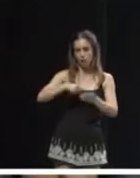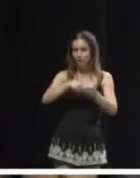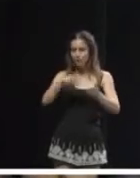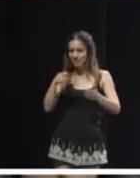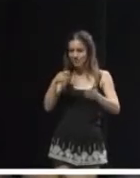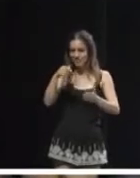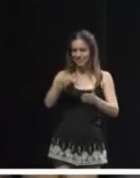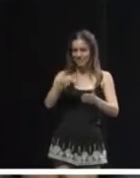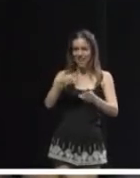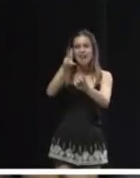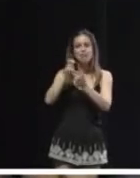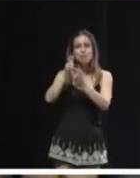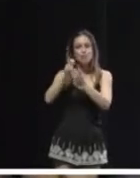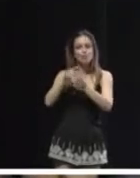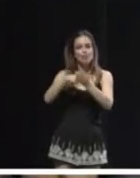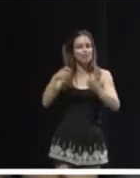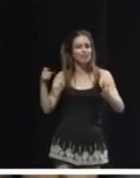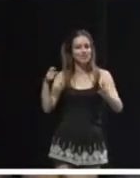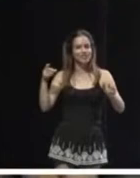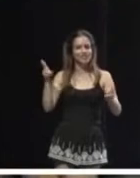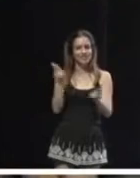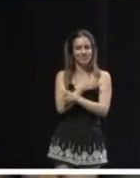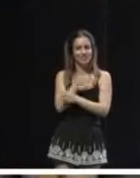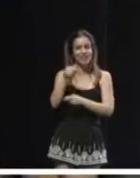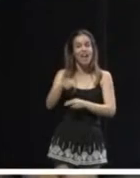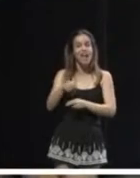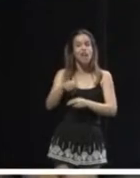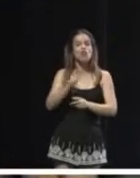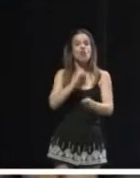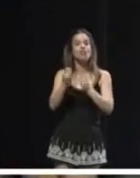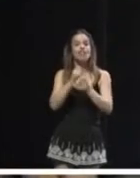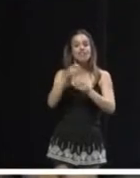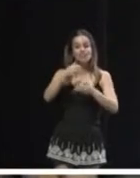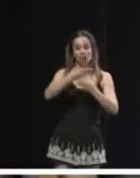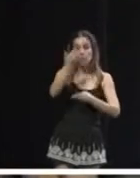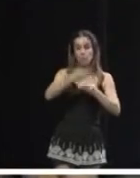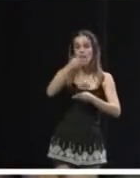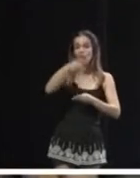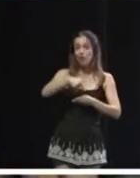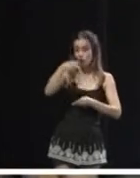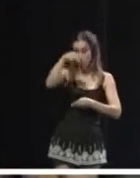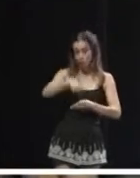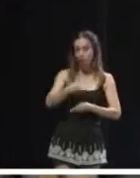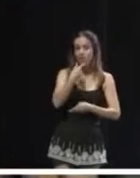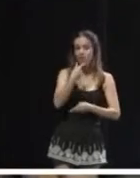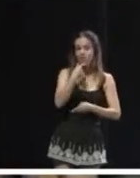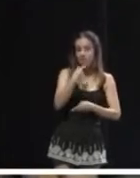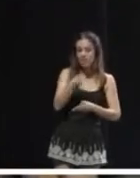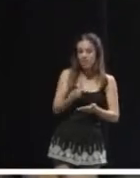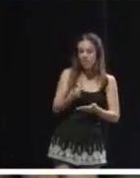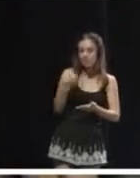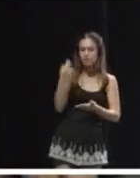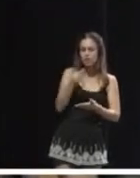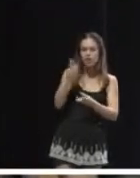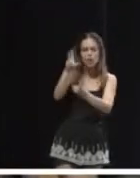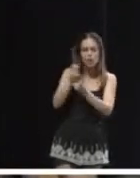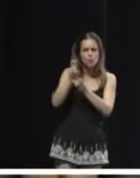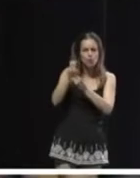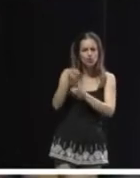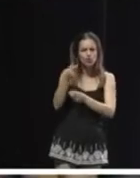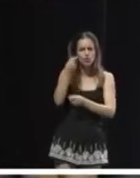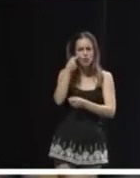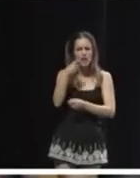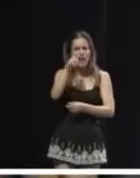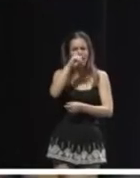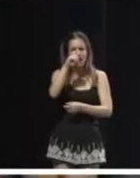en una entrevista que le hacen en un periódico, dice que claro, que esto de este impuesto es como el